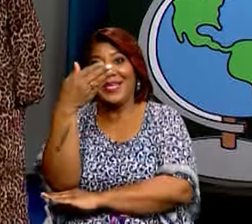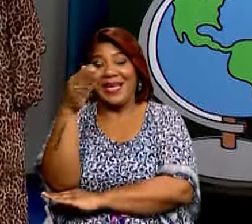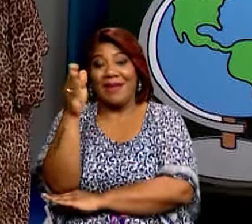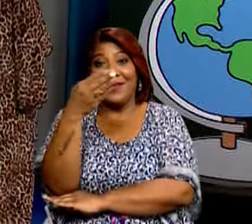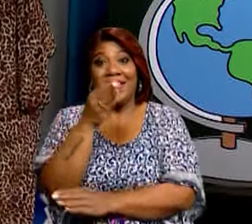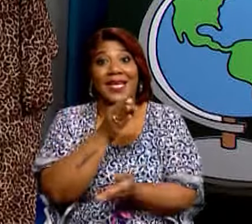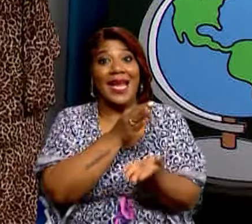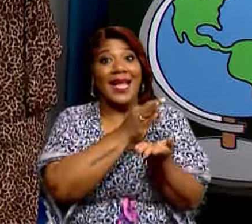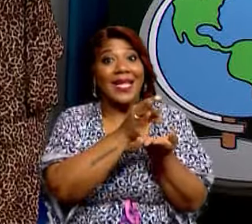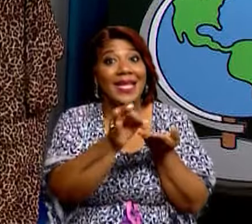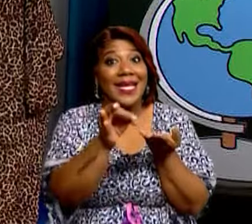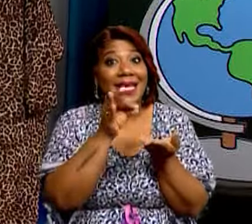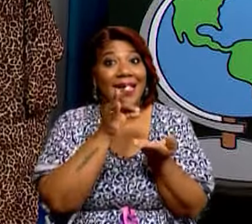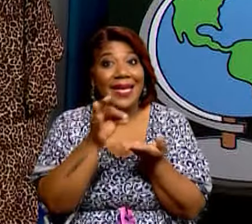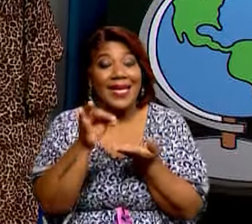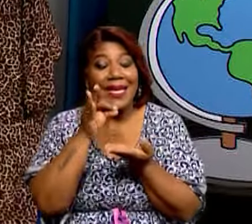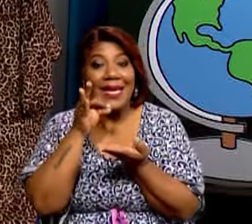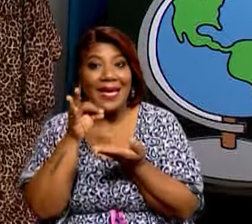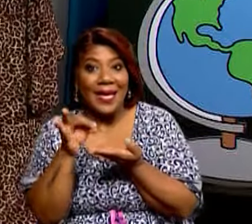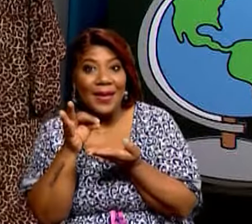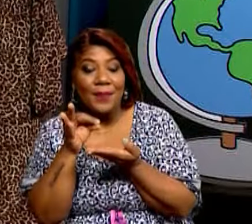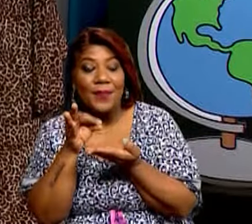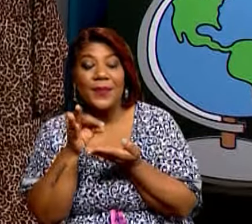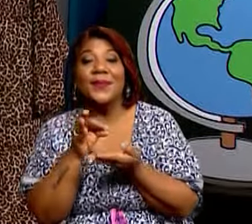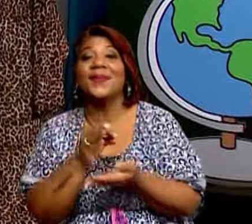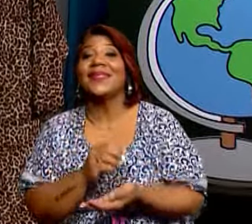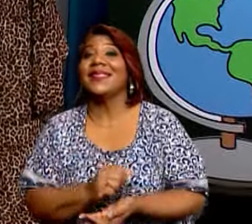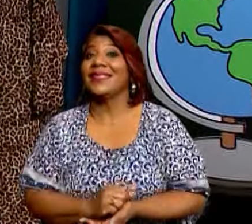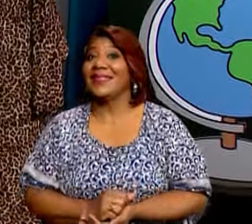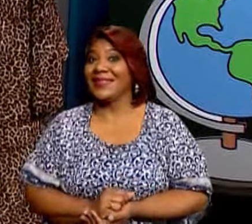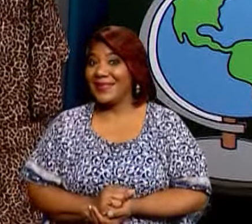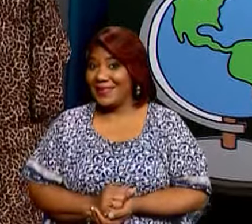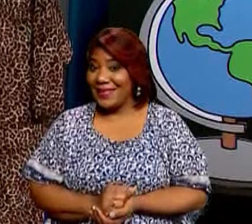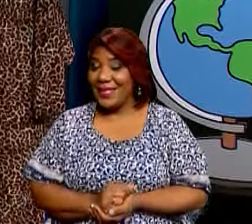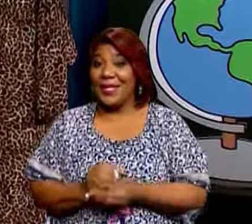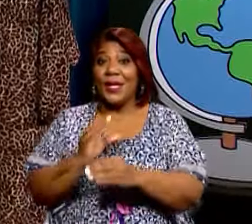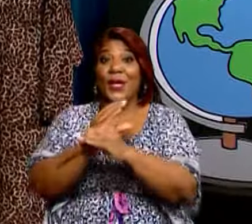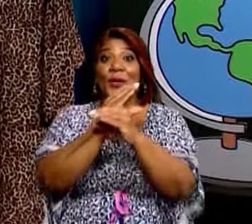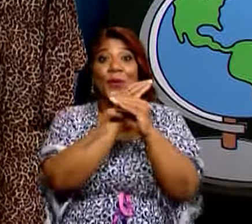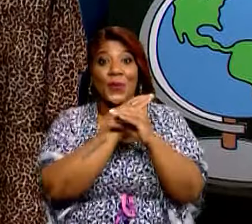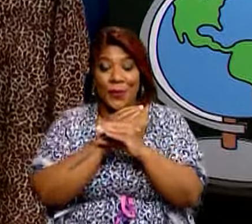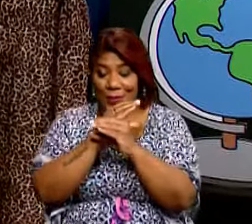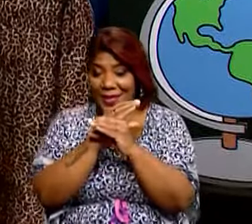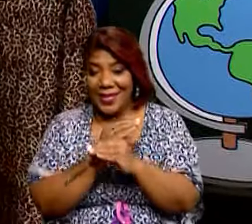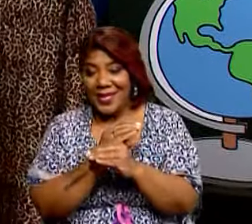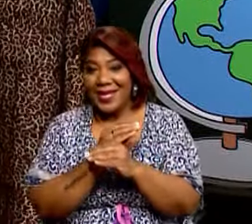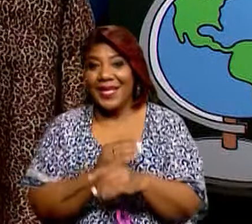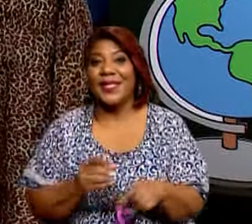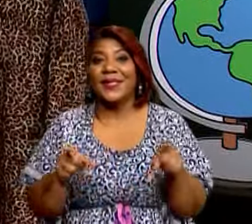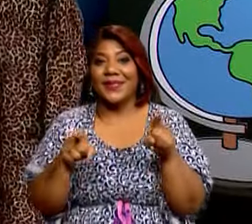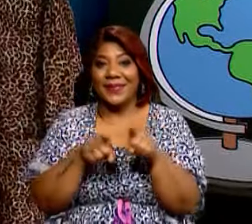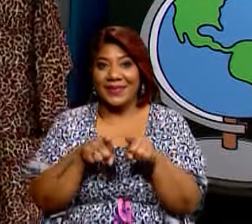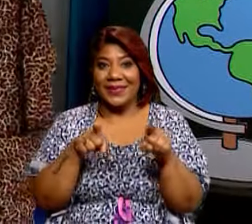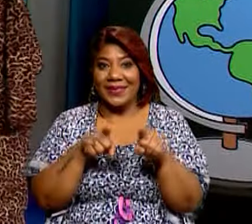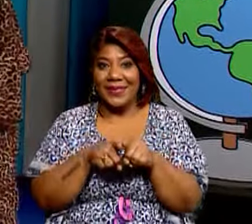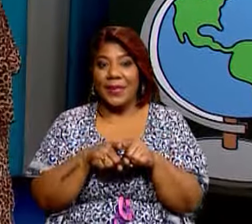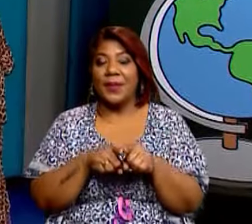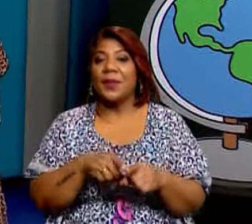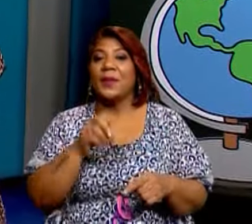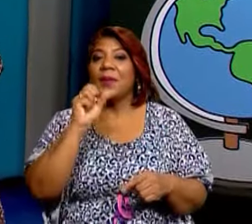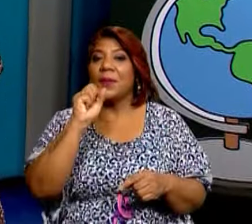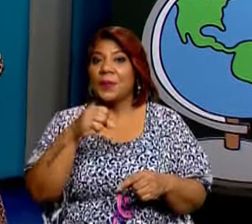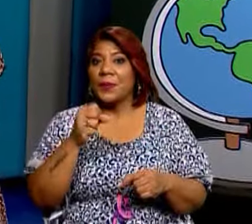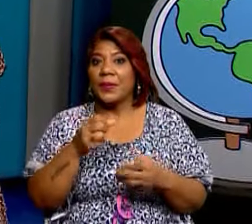puedes aprender cuáles son sus banderas. ¿Ya? También puedes ponerle papel